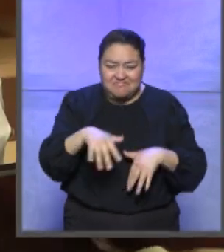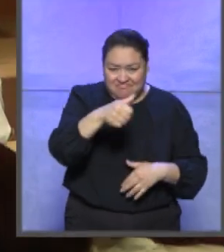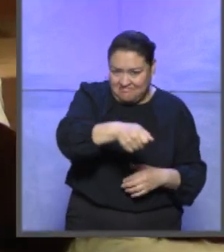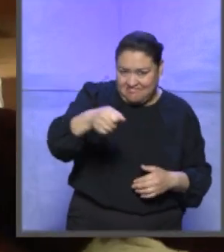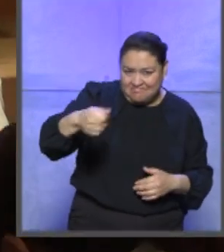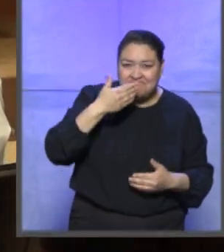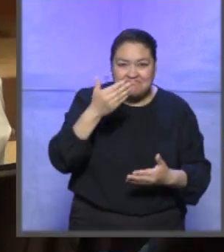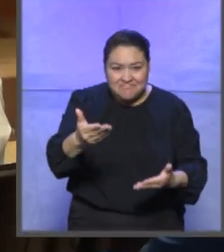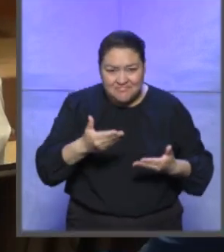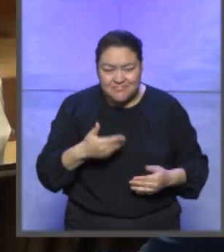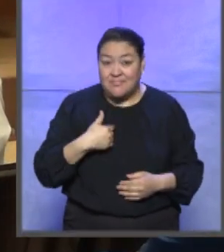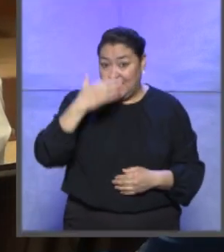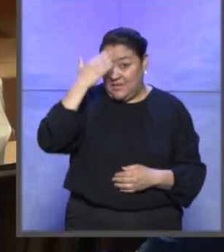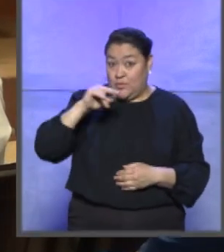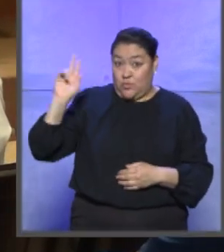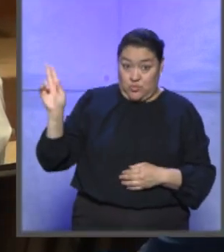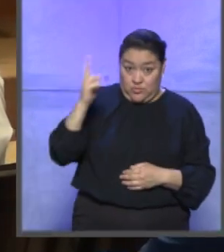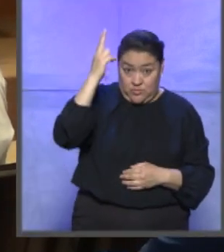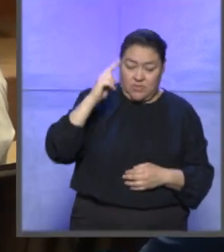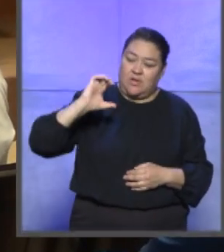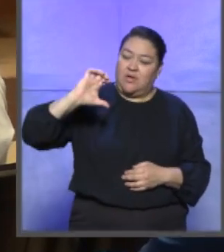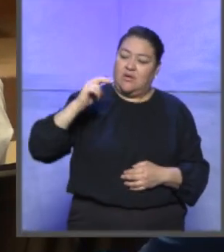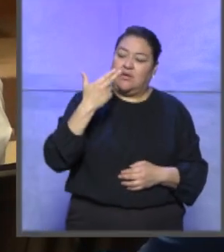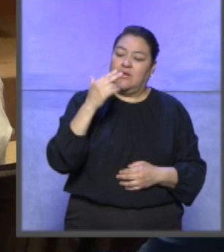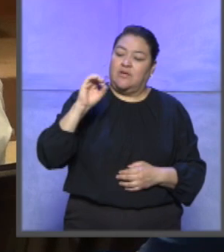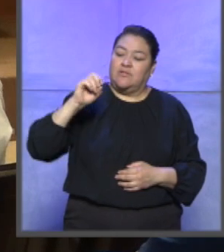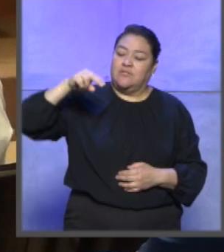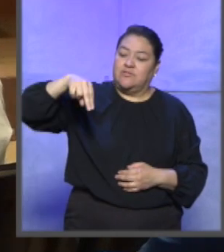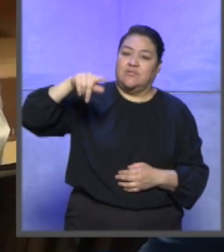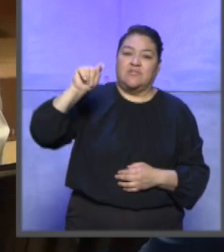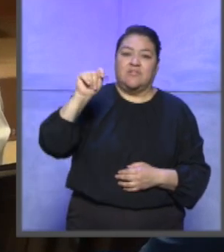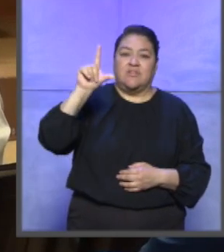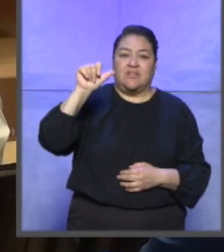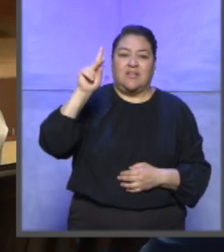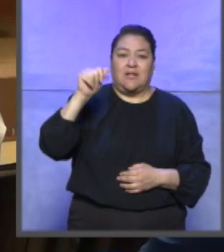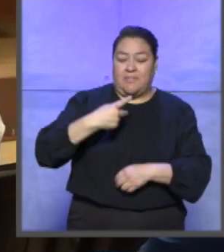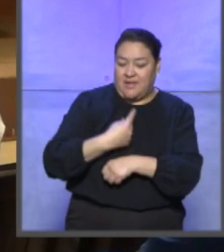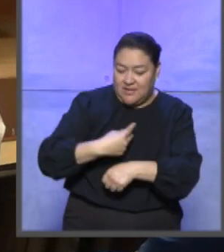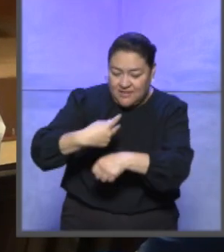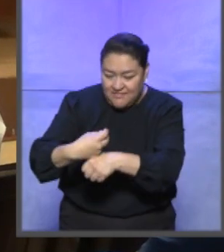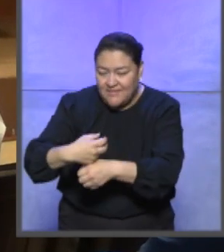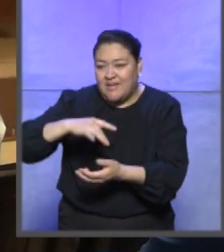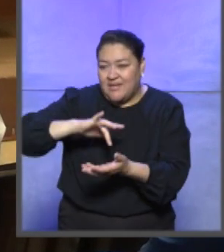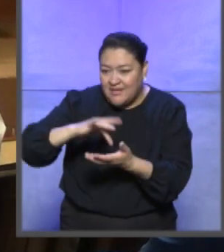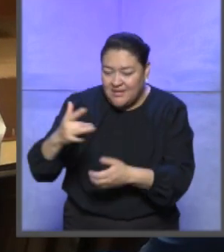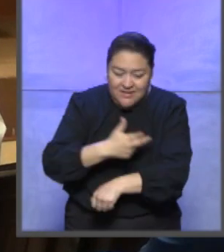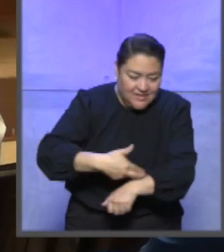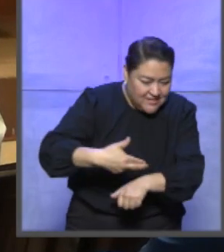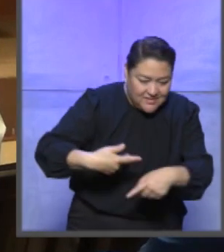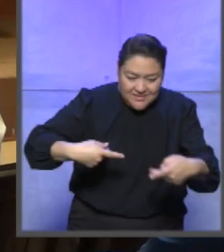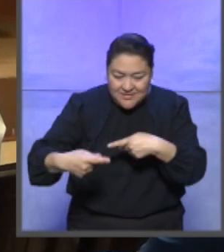aquí presentes. La Universidad Popular de la Chontalpa agradece el espacio, organización y